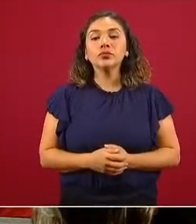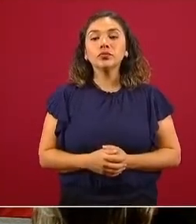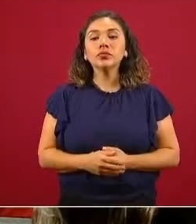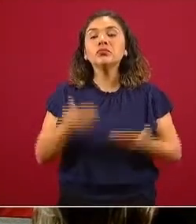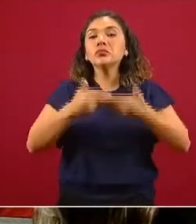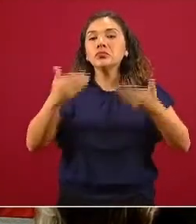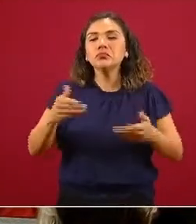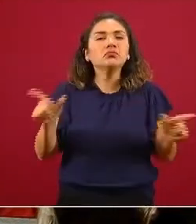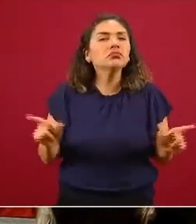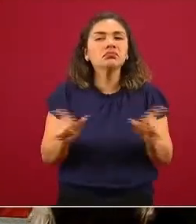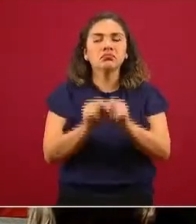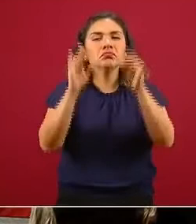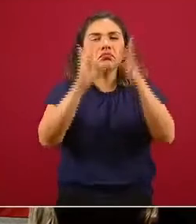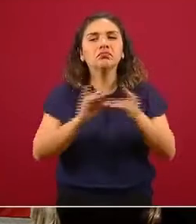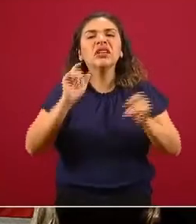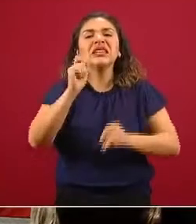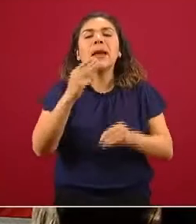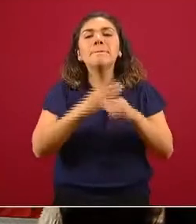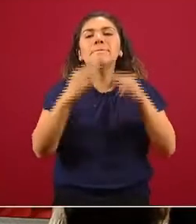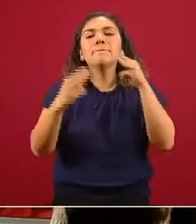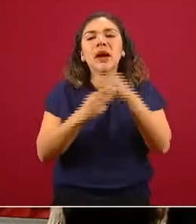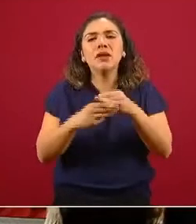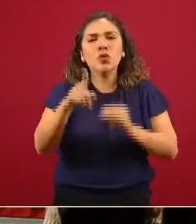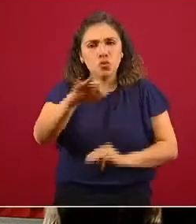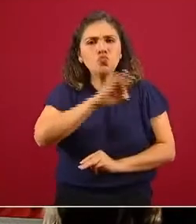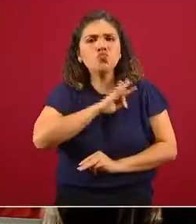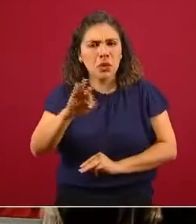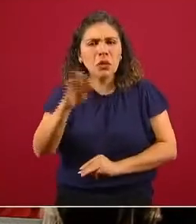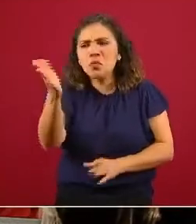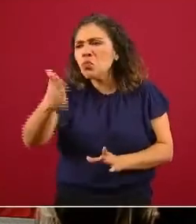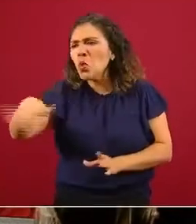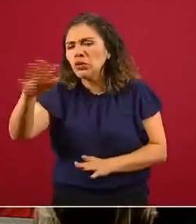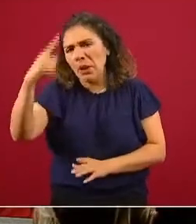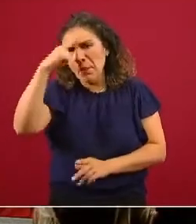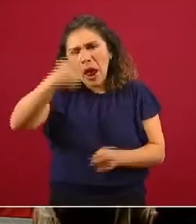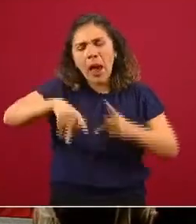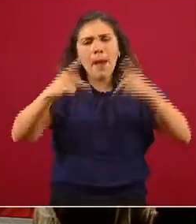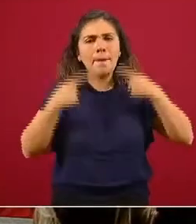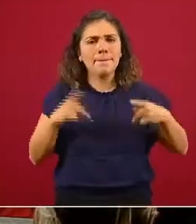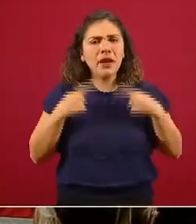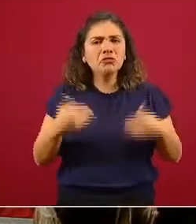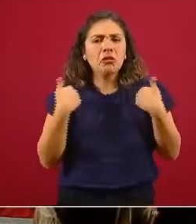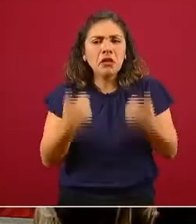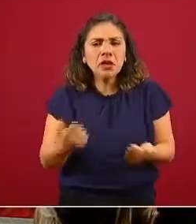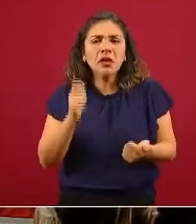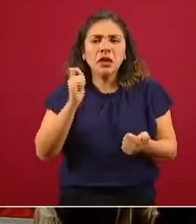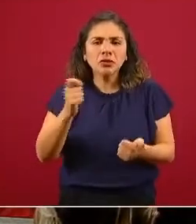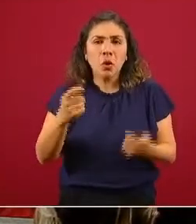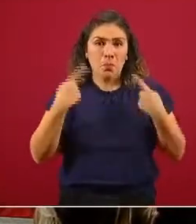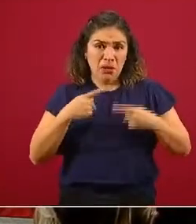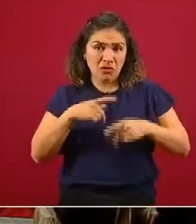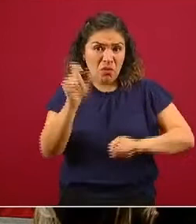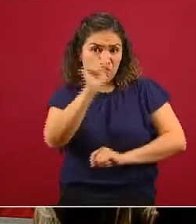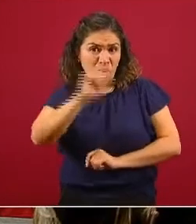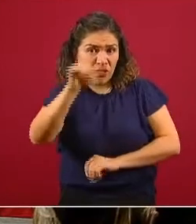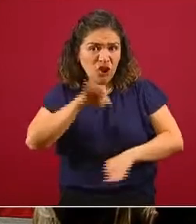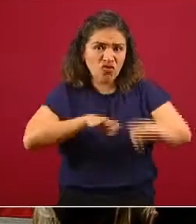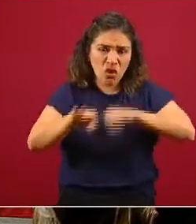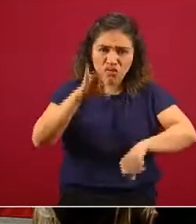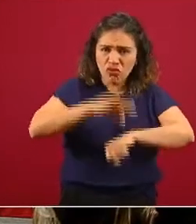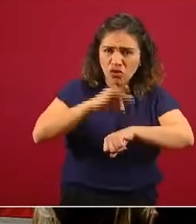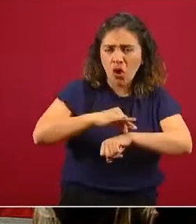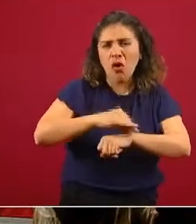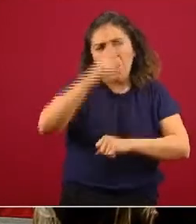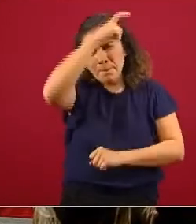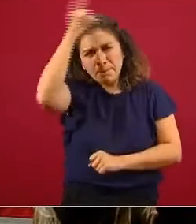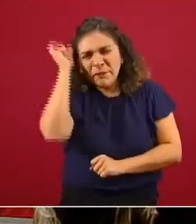Vamos ahora a hacer un recuento muy rápido de los materiales que pueden serle de ayuda a la población, ya sea profesionales de la salud,